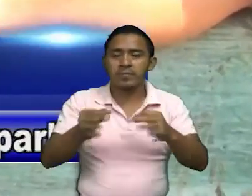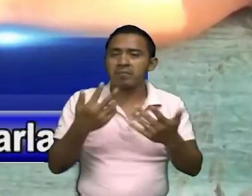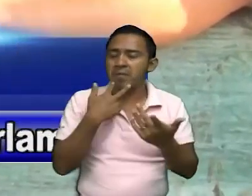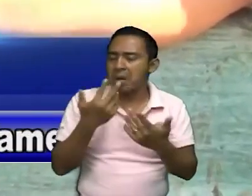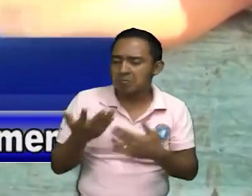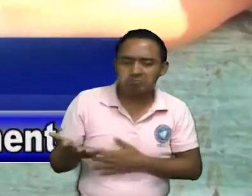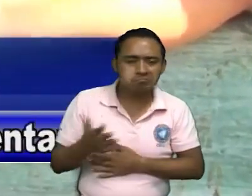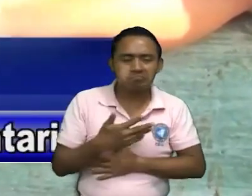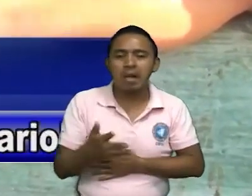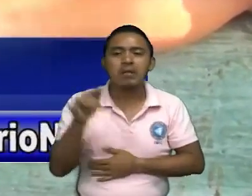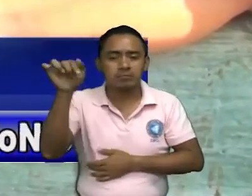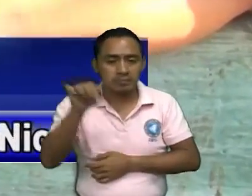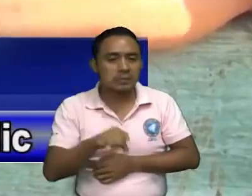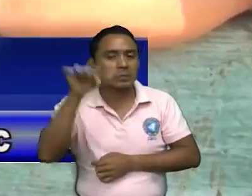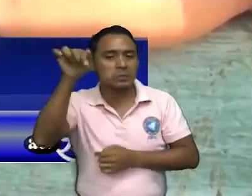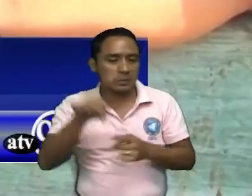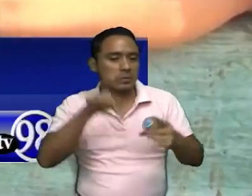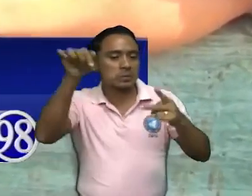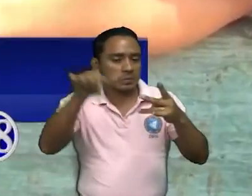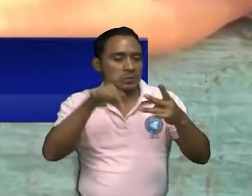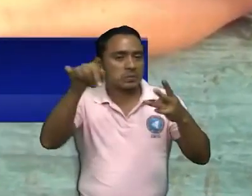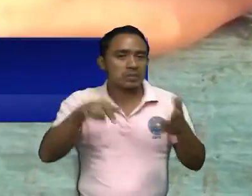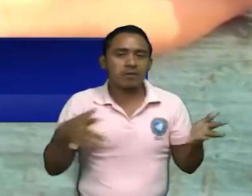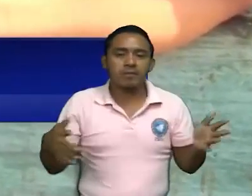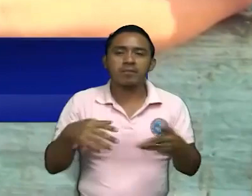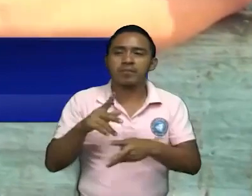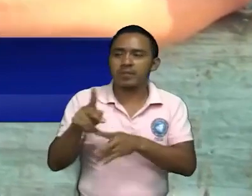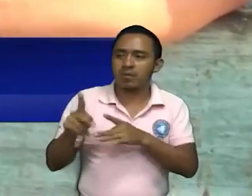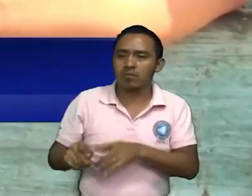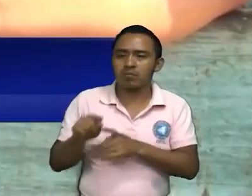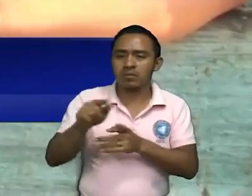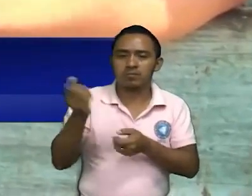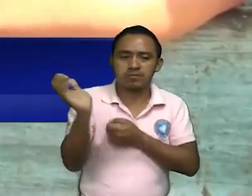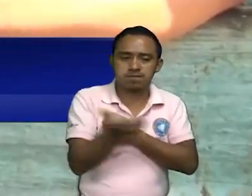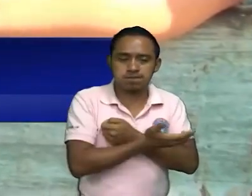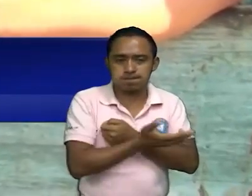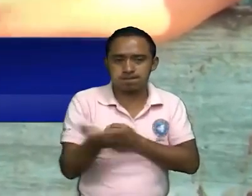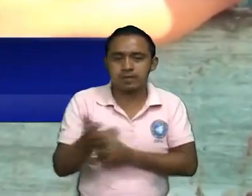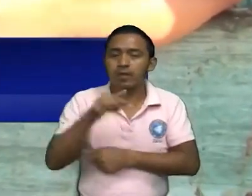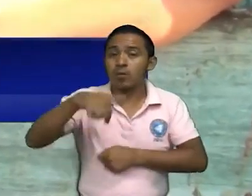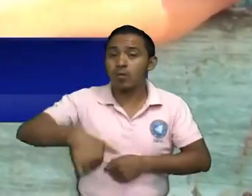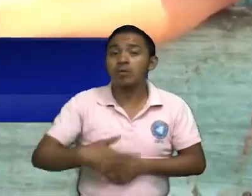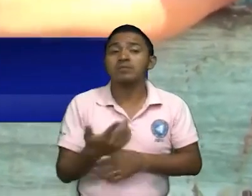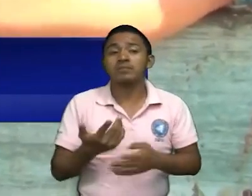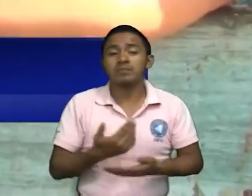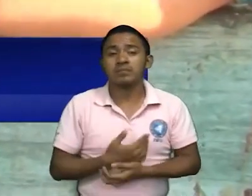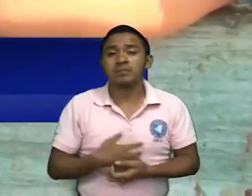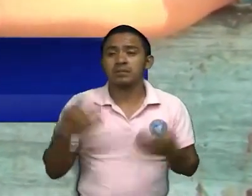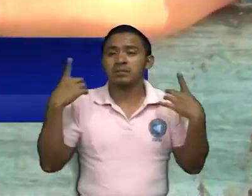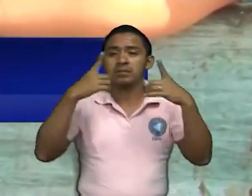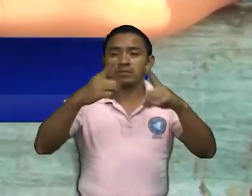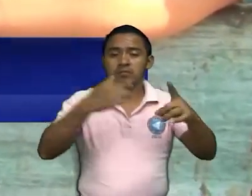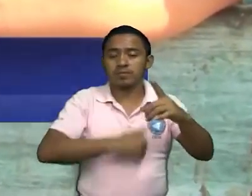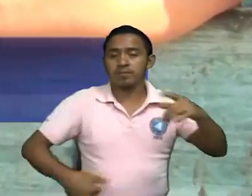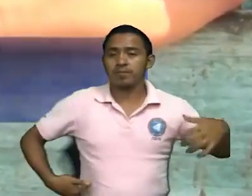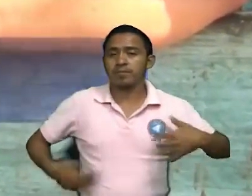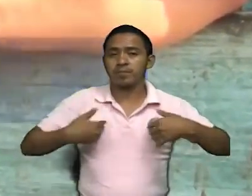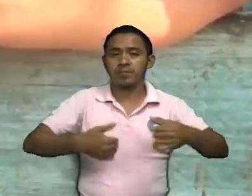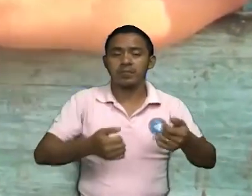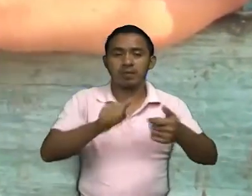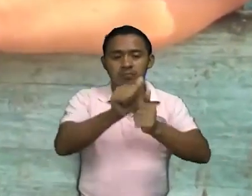han estado viniendo constantemente los compañeros a fumigar. Hoy casualmente estuvo el director del MINSA y